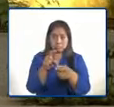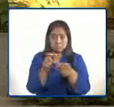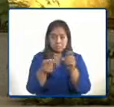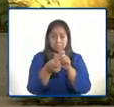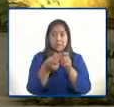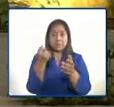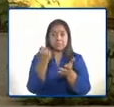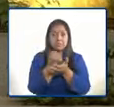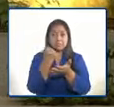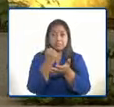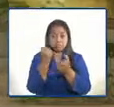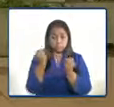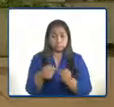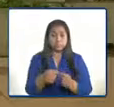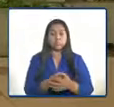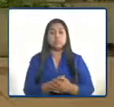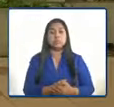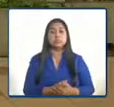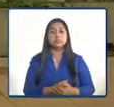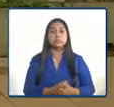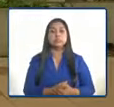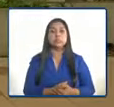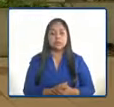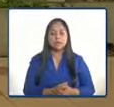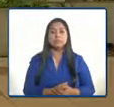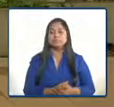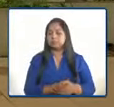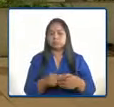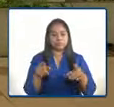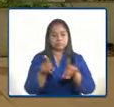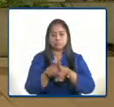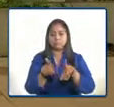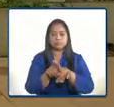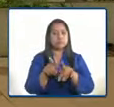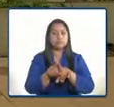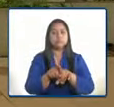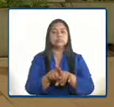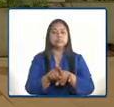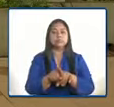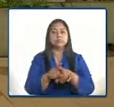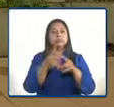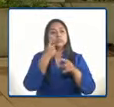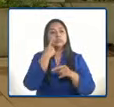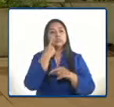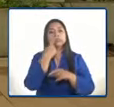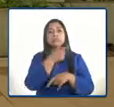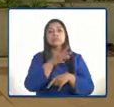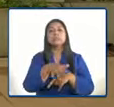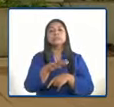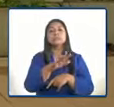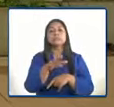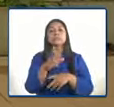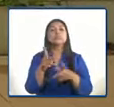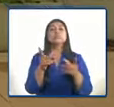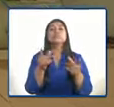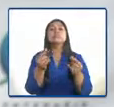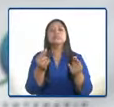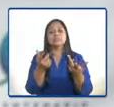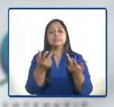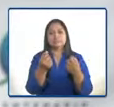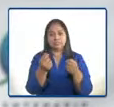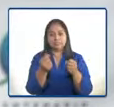mismo? Gracias. Ok, igual. Nosotros estamos viendo qué áreas y qué se pueden hacer, pero lo